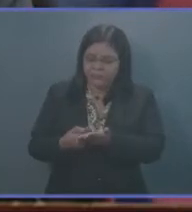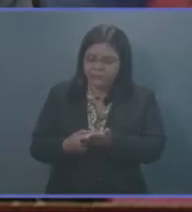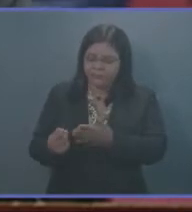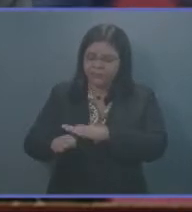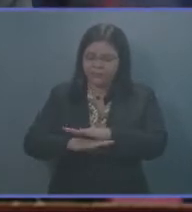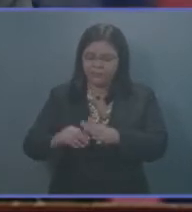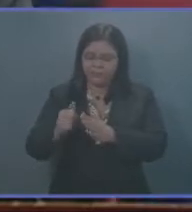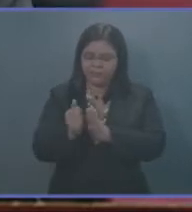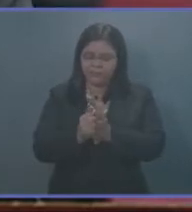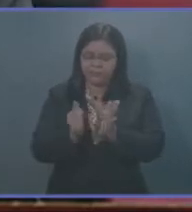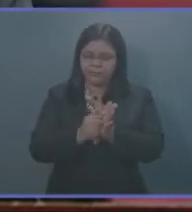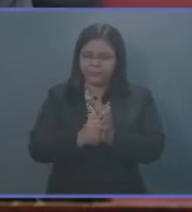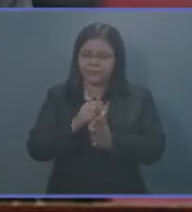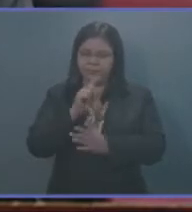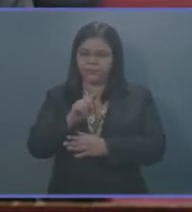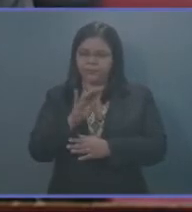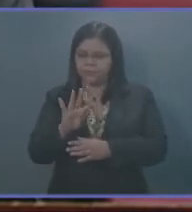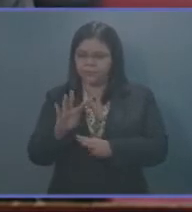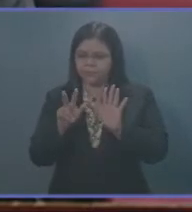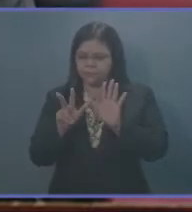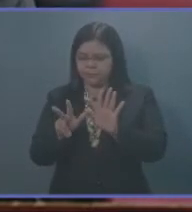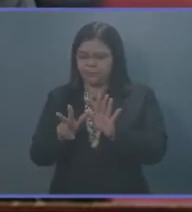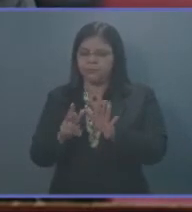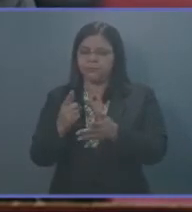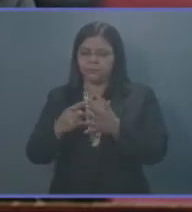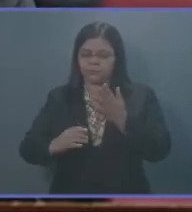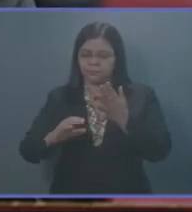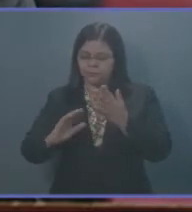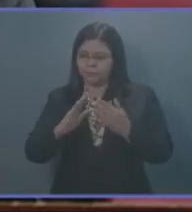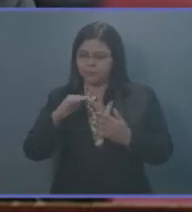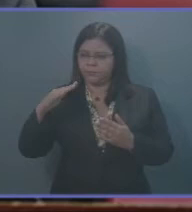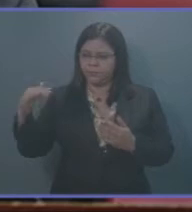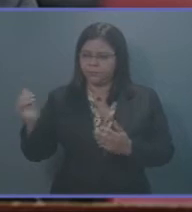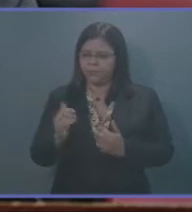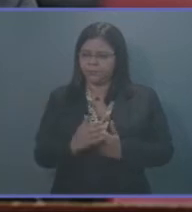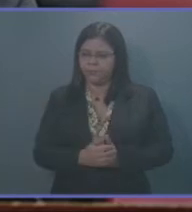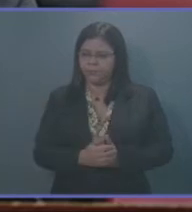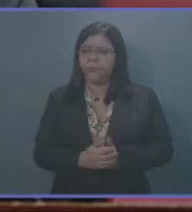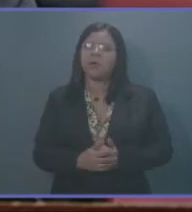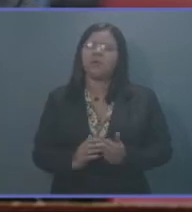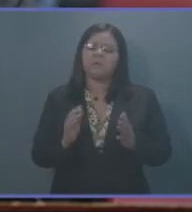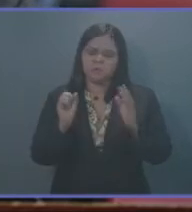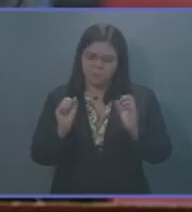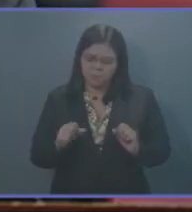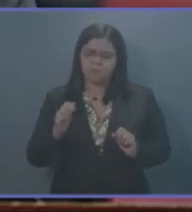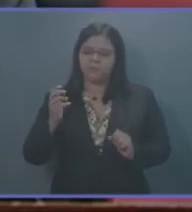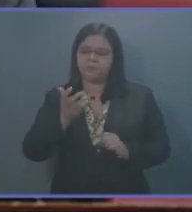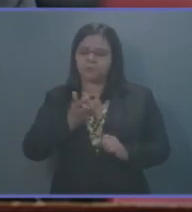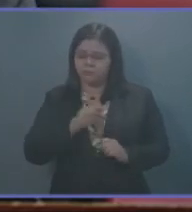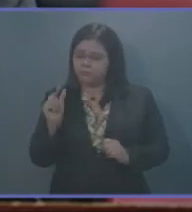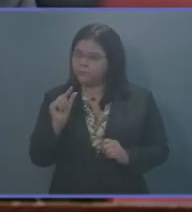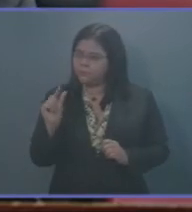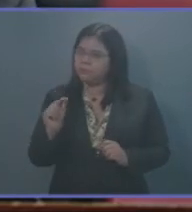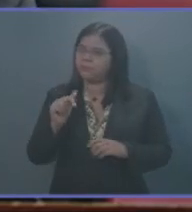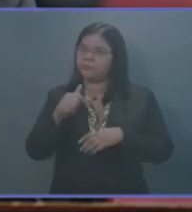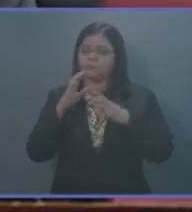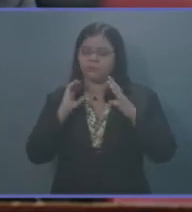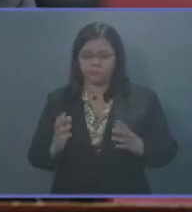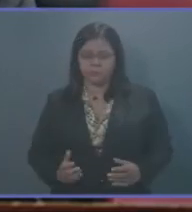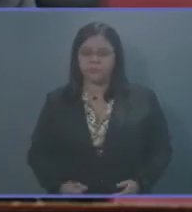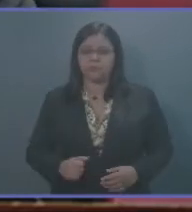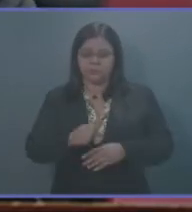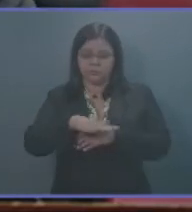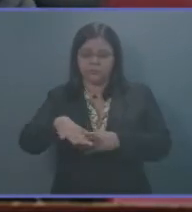lo establecido en el artículo 148 de la Constitución de la República, es conveniente autorizar al órgano ejecutivo en el ramo